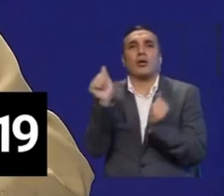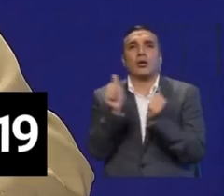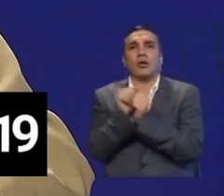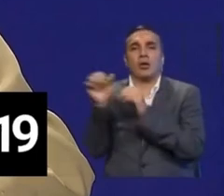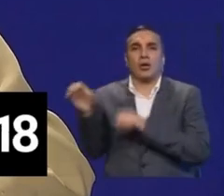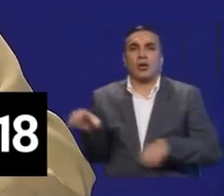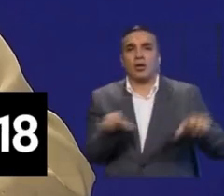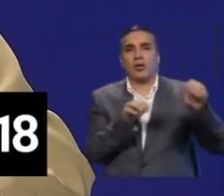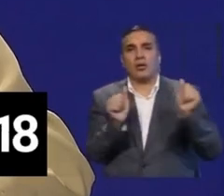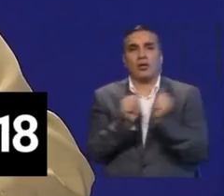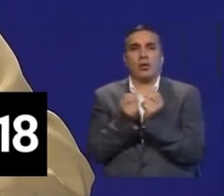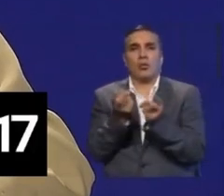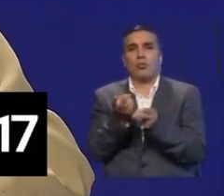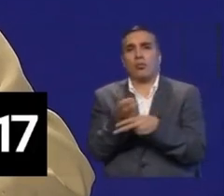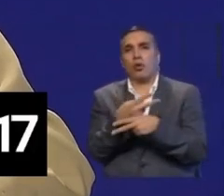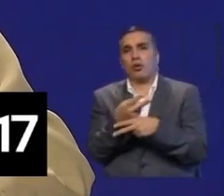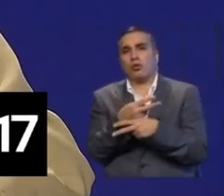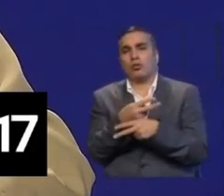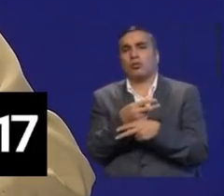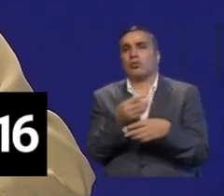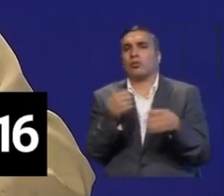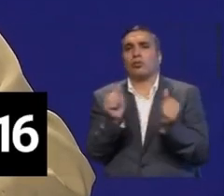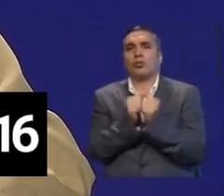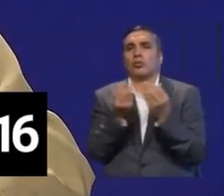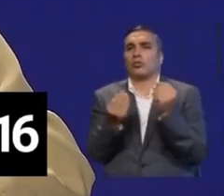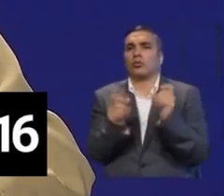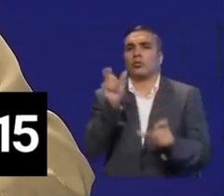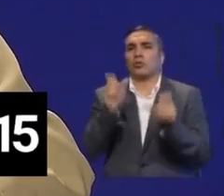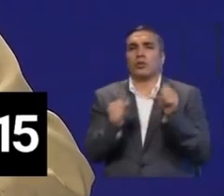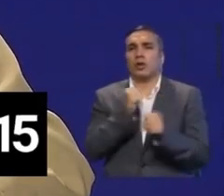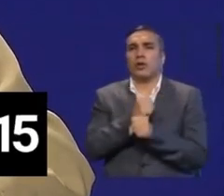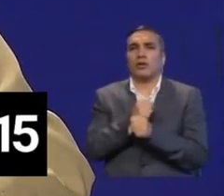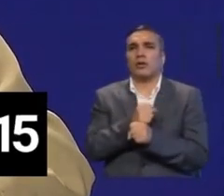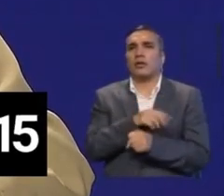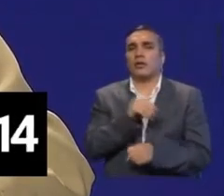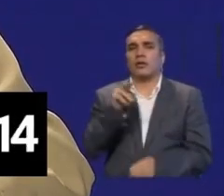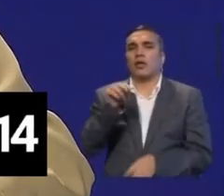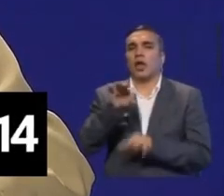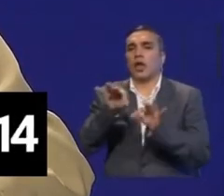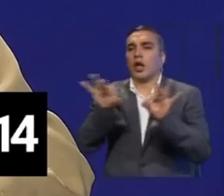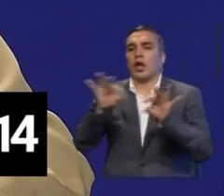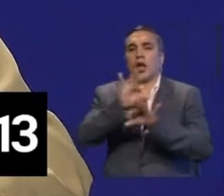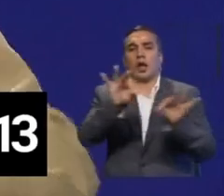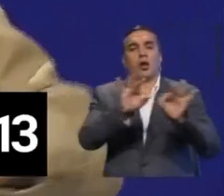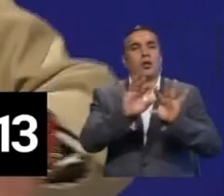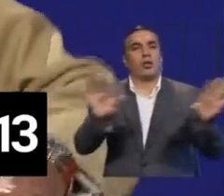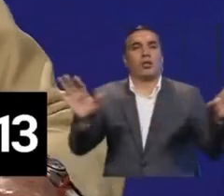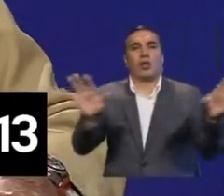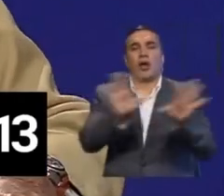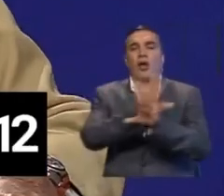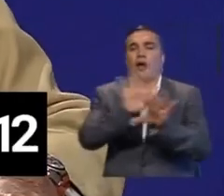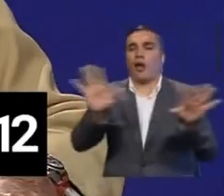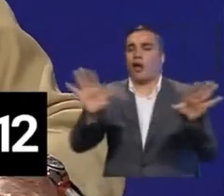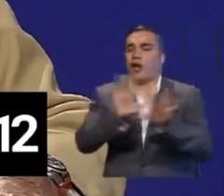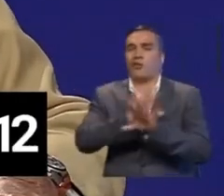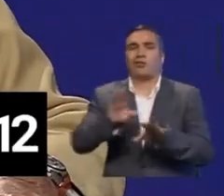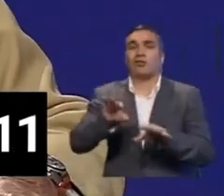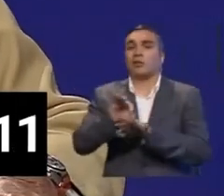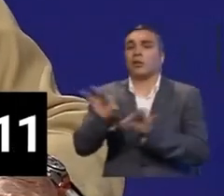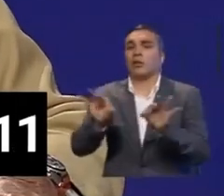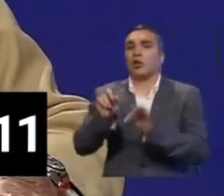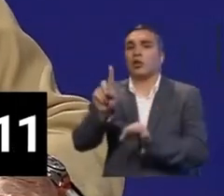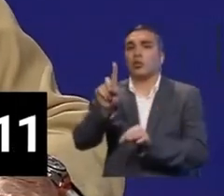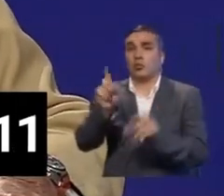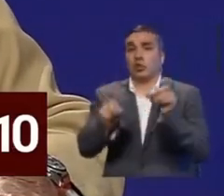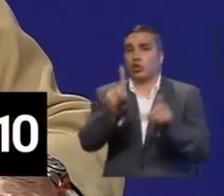actividades, lleno de producción, lleno de empleo, de trabajo y no de regalo a los ecuatorianos. Los ecuatorianos no quieren